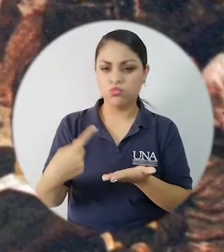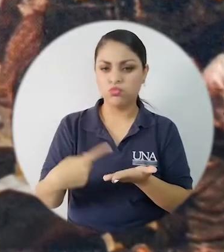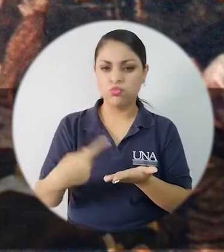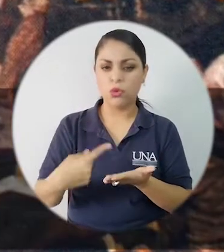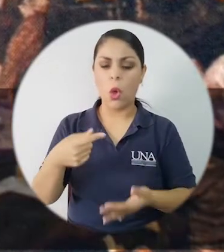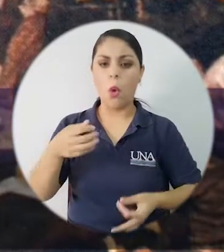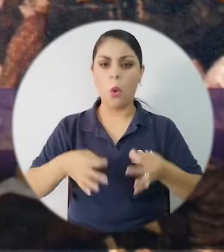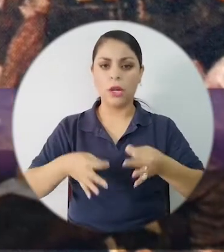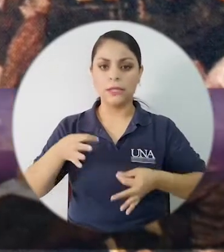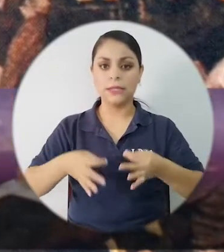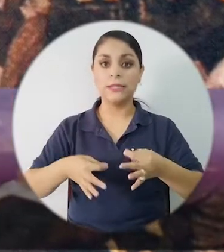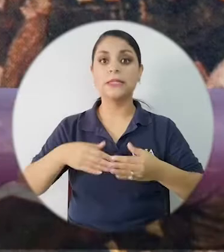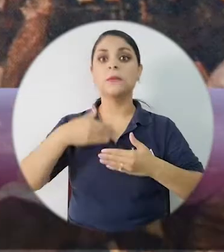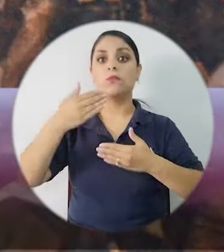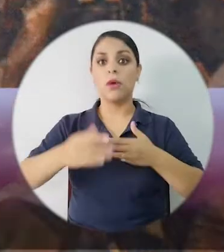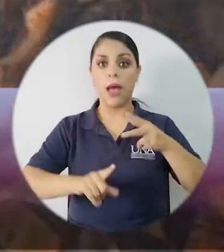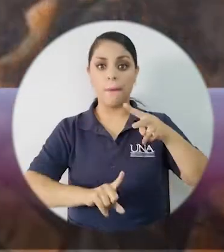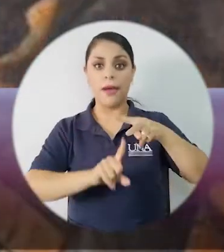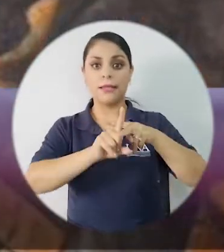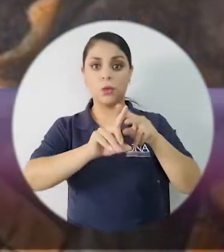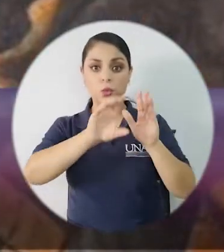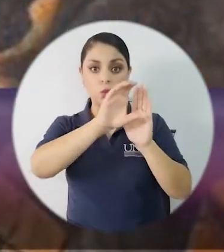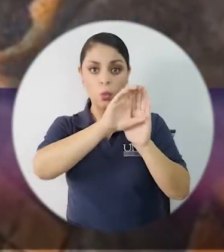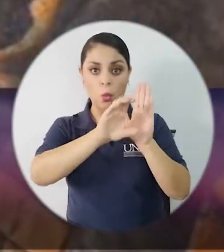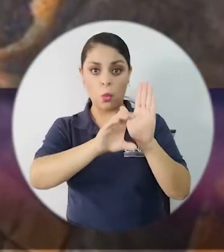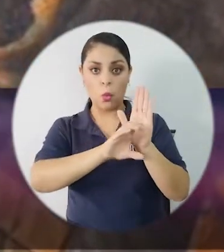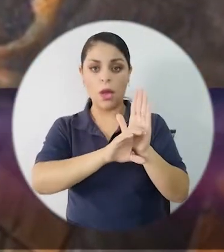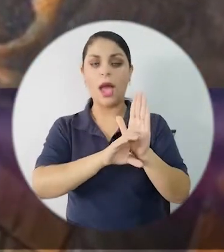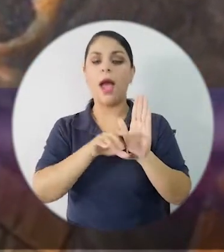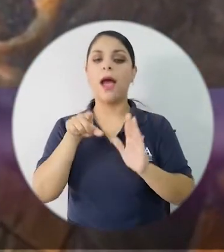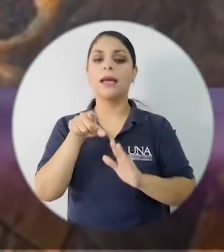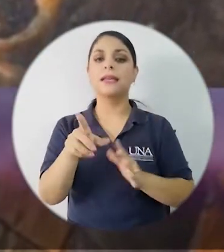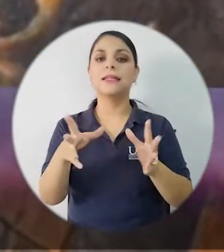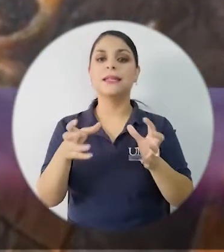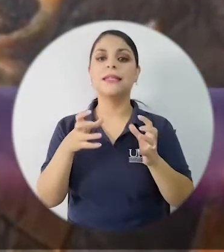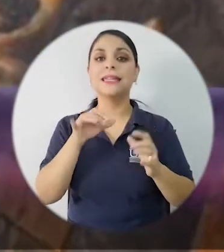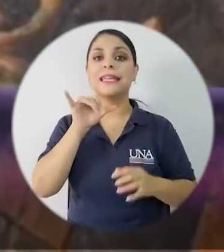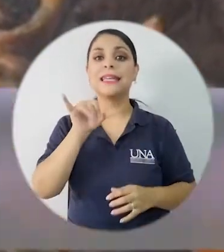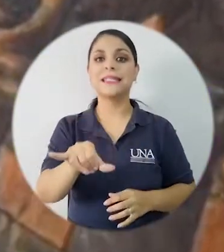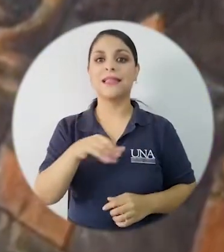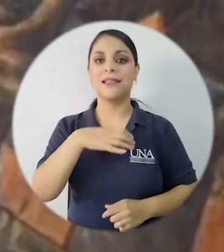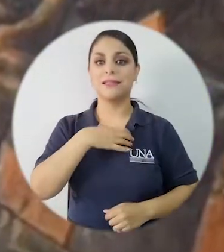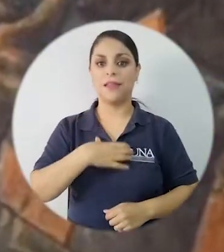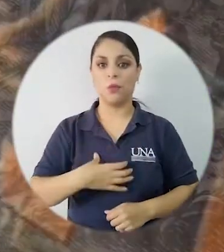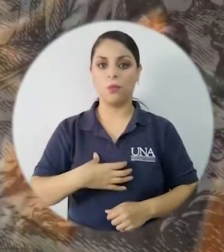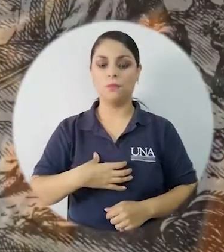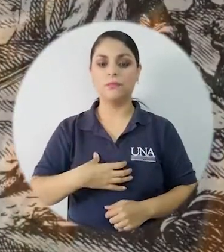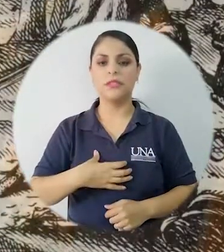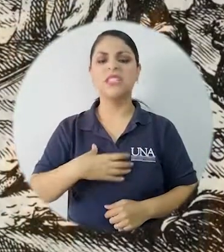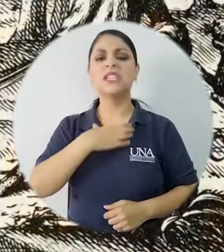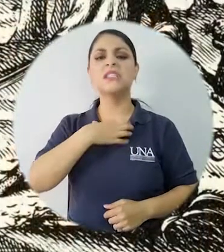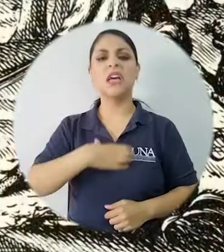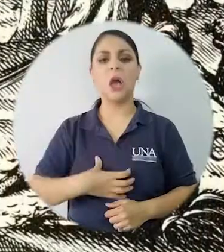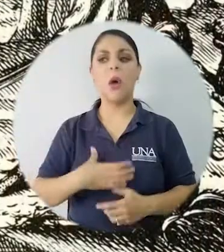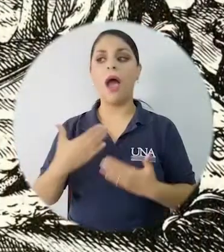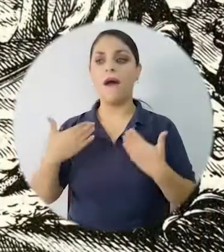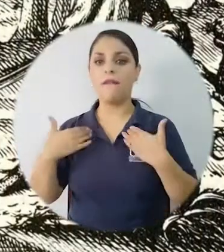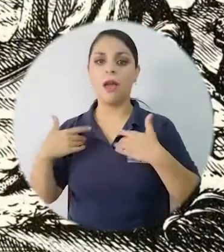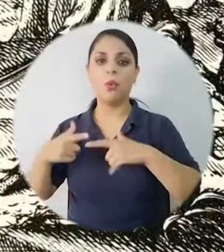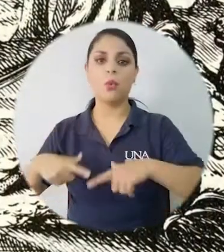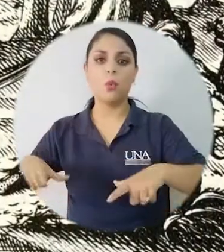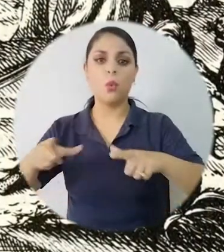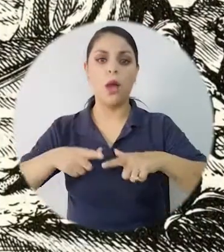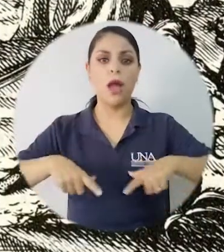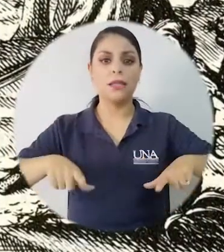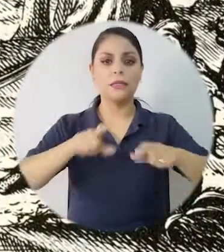discusiones en las cortes y luego la aparición de la Constitución, este deseo. Y deseo que vinculaba en ciertos lugares, en